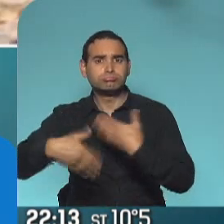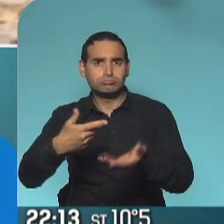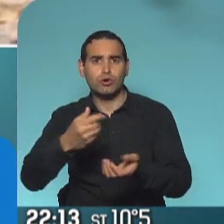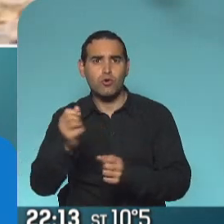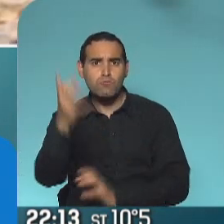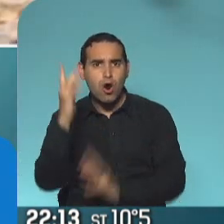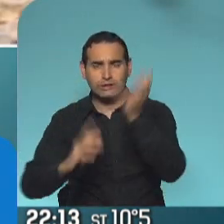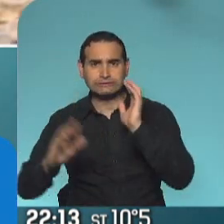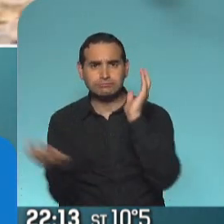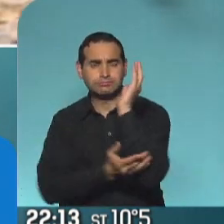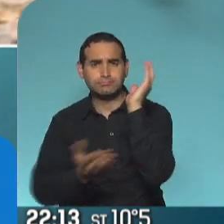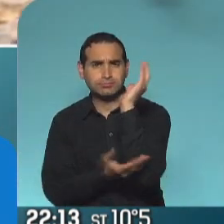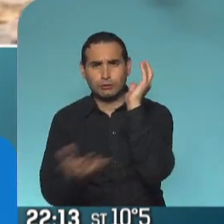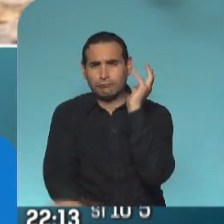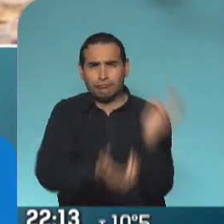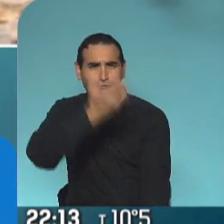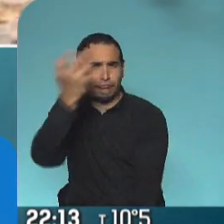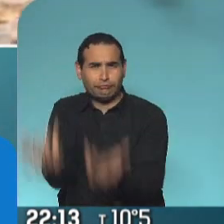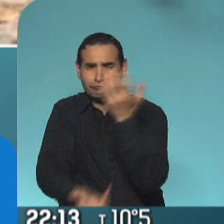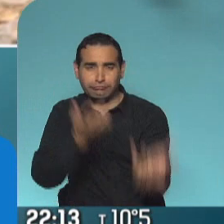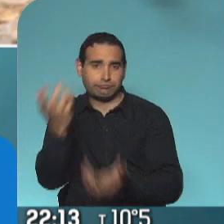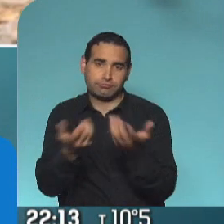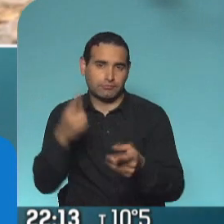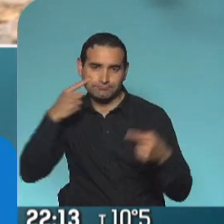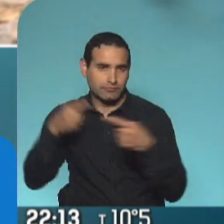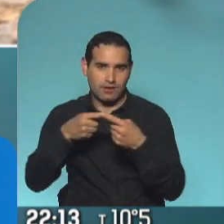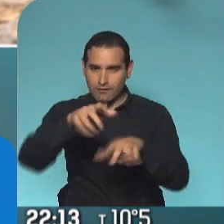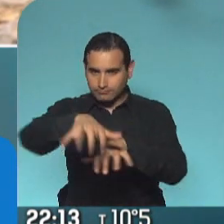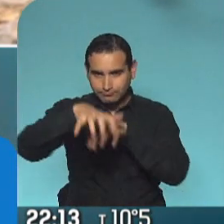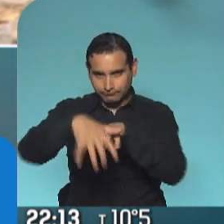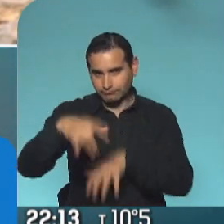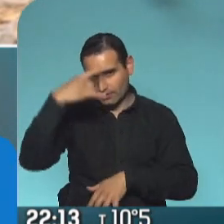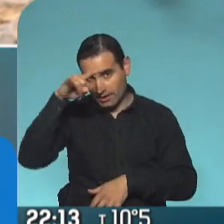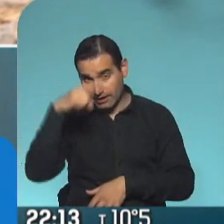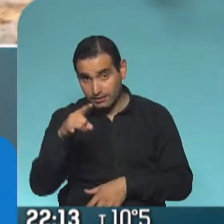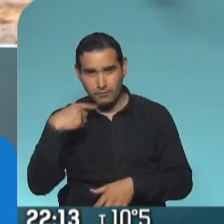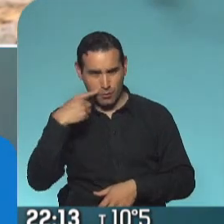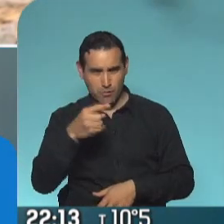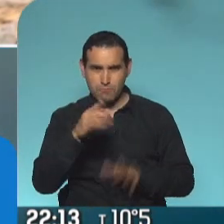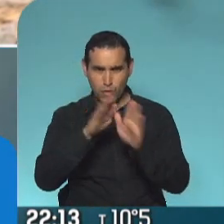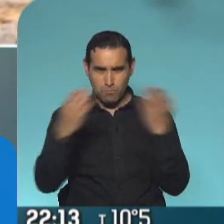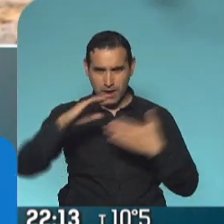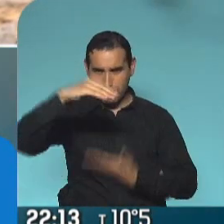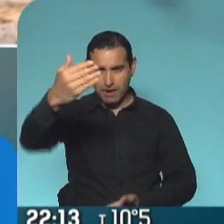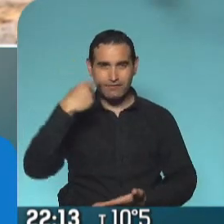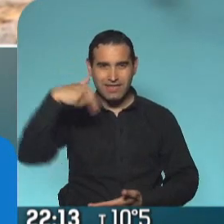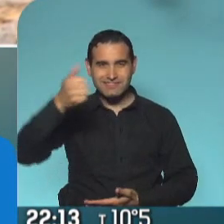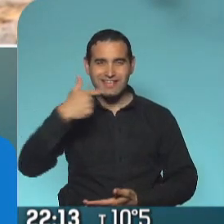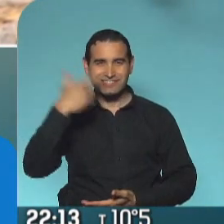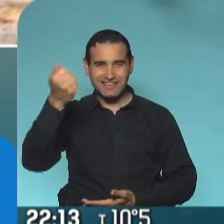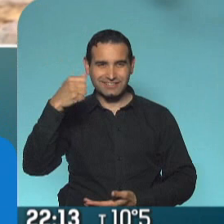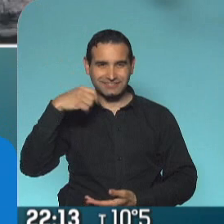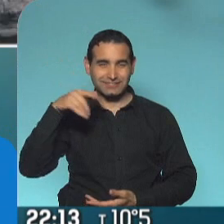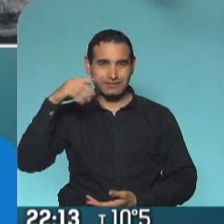bosques, básicamente quemando bosques para ganadería y agricultura. Entonces, de hecho, si uno ve los mapas, hay unos mapas muy buenos de la NASA que se hicieron a partir de